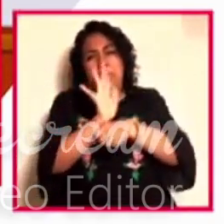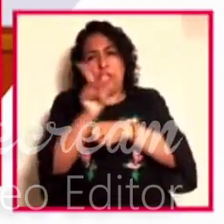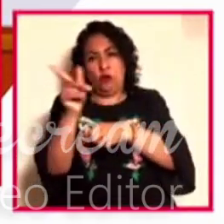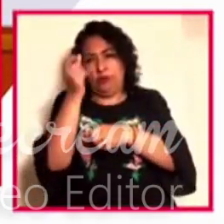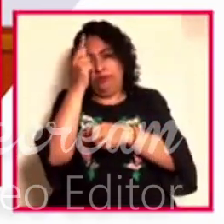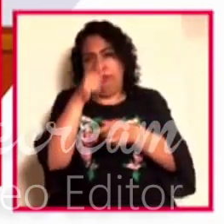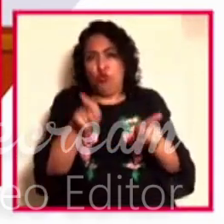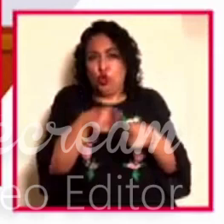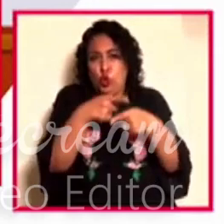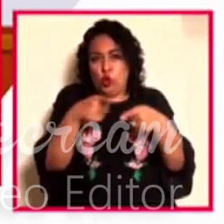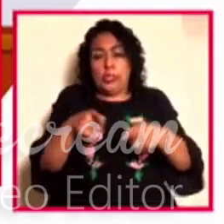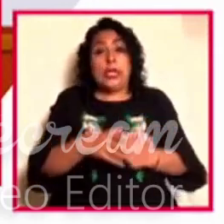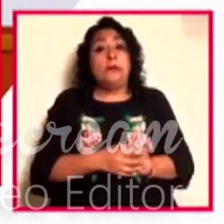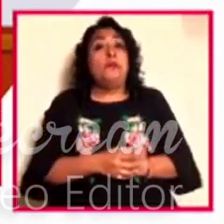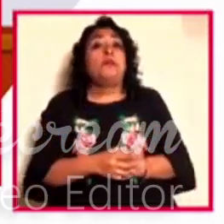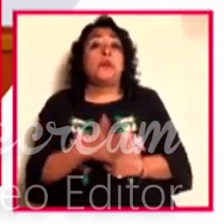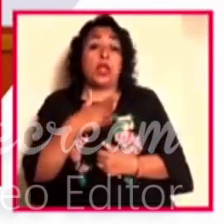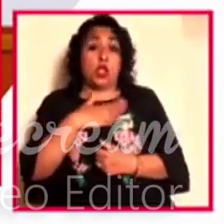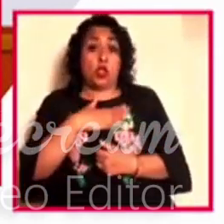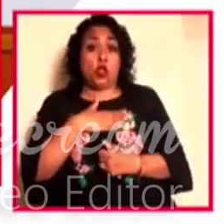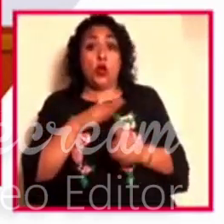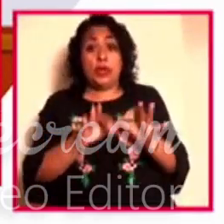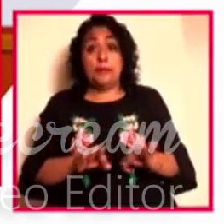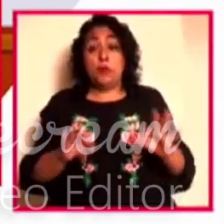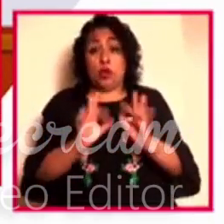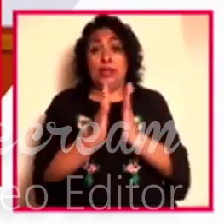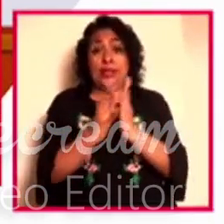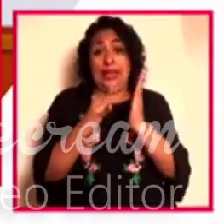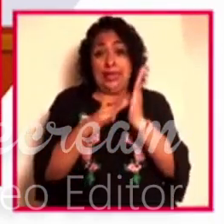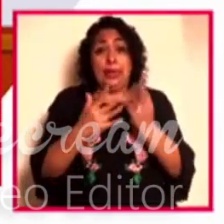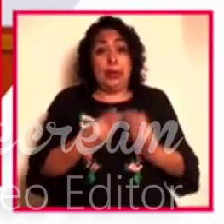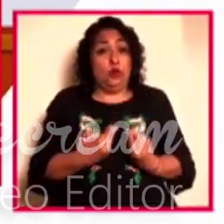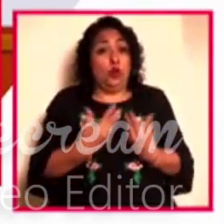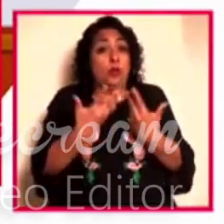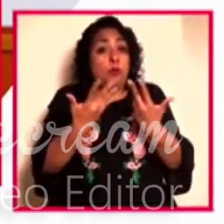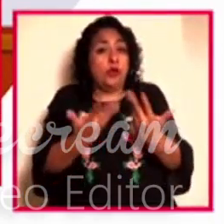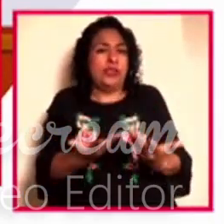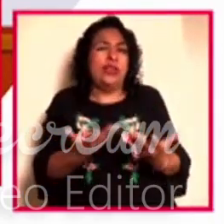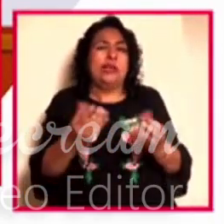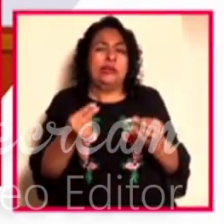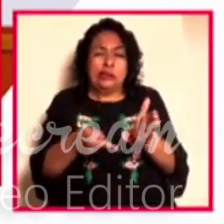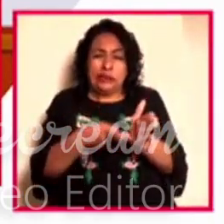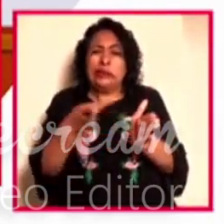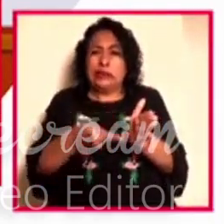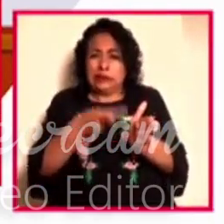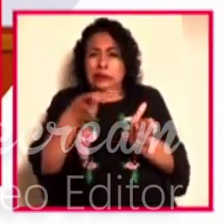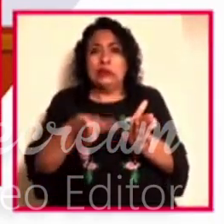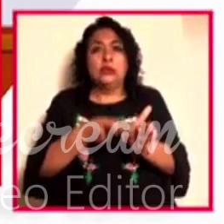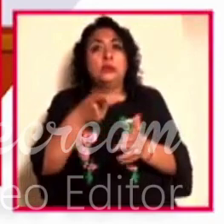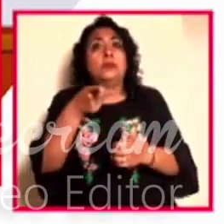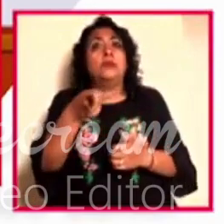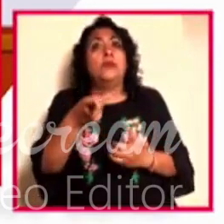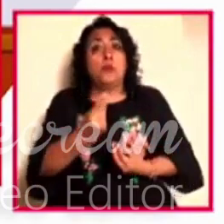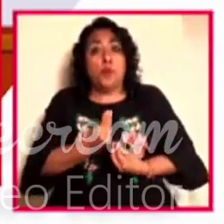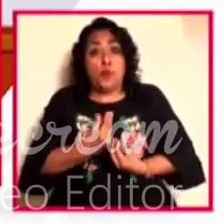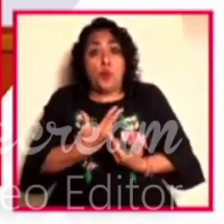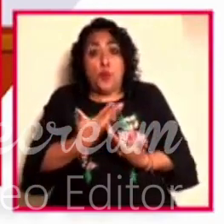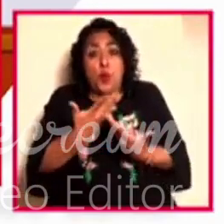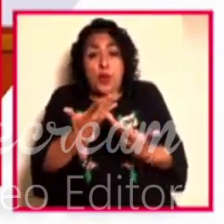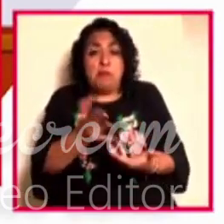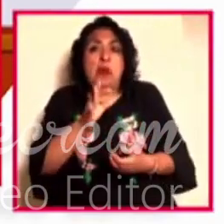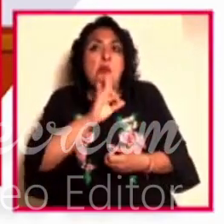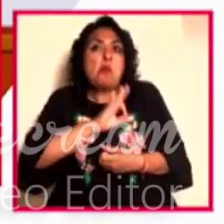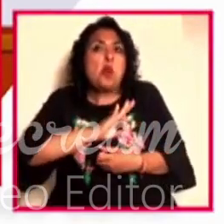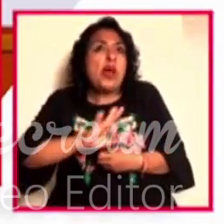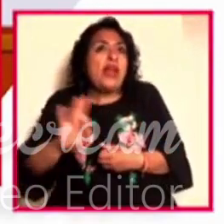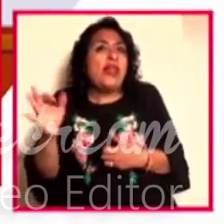En mi caso juega un papel importante la literatura y la poesía. En muchas ocasiones un poema puede